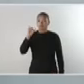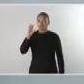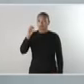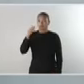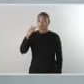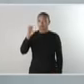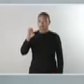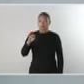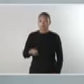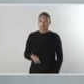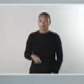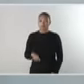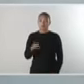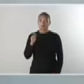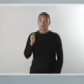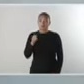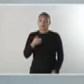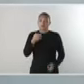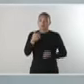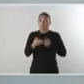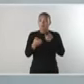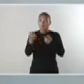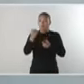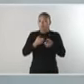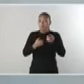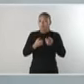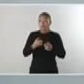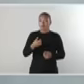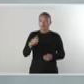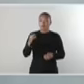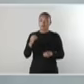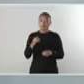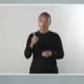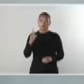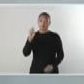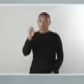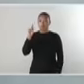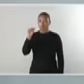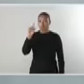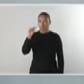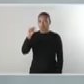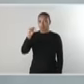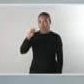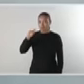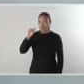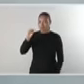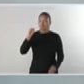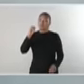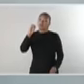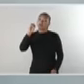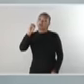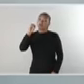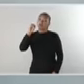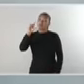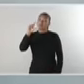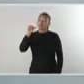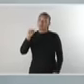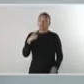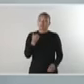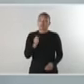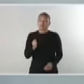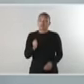qué quién pompón el departamento de La Isla quien pompó la casa de McAllen